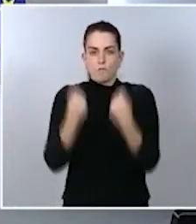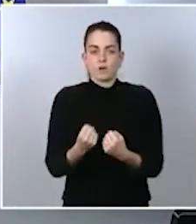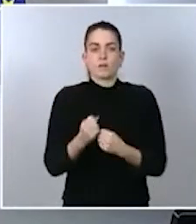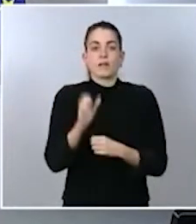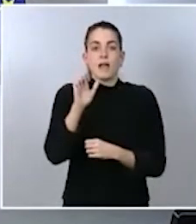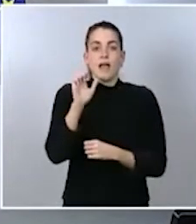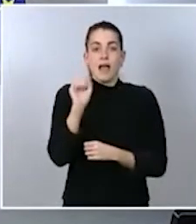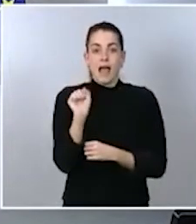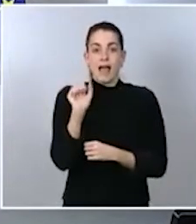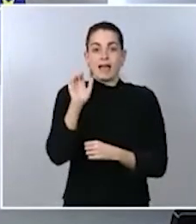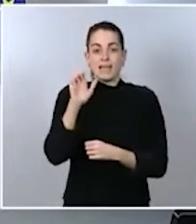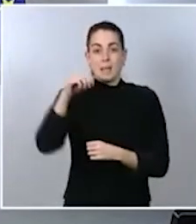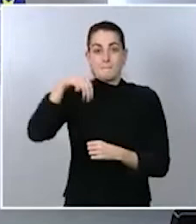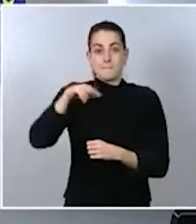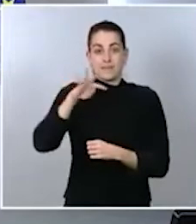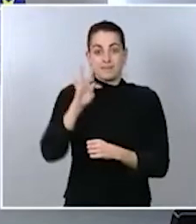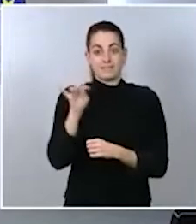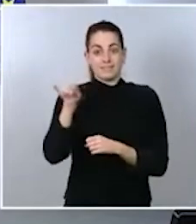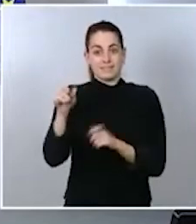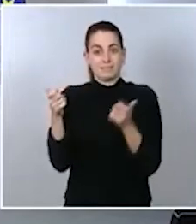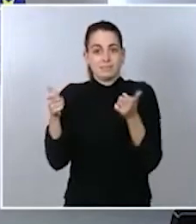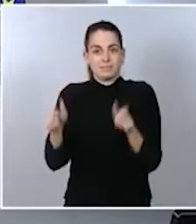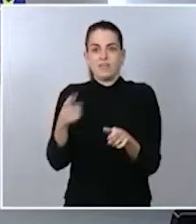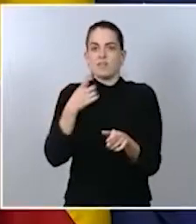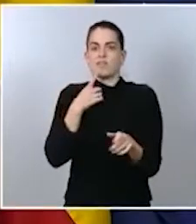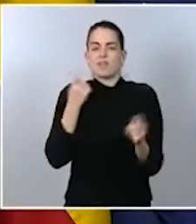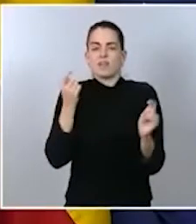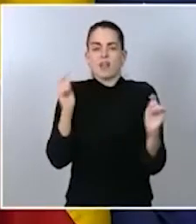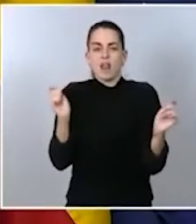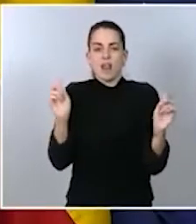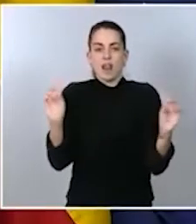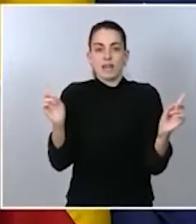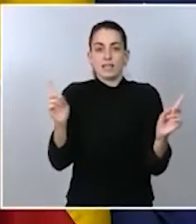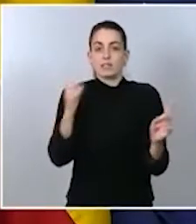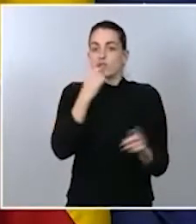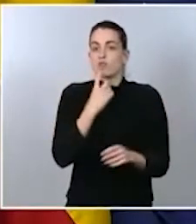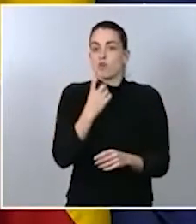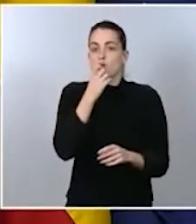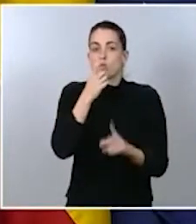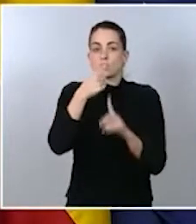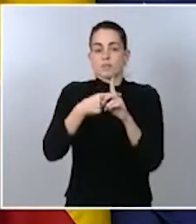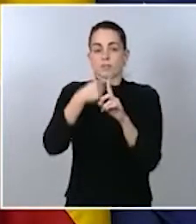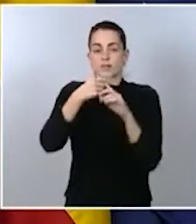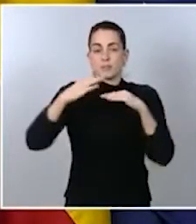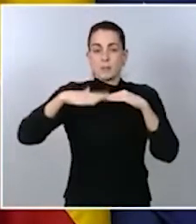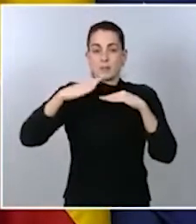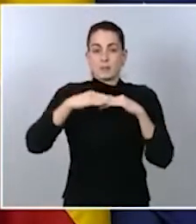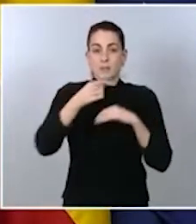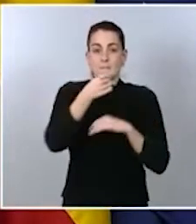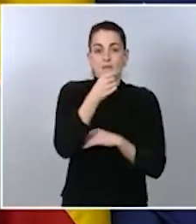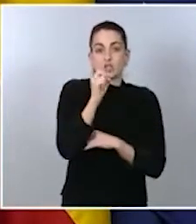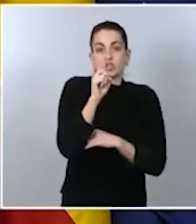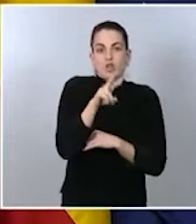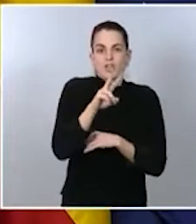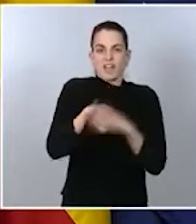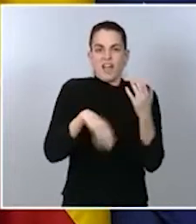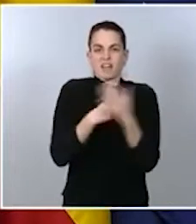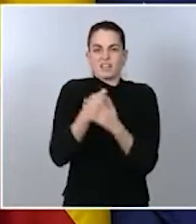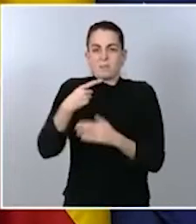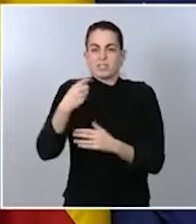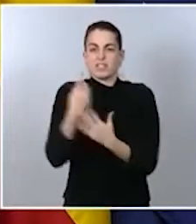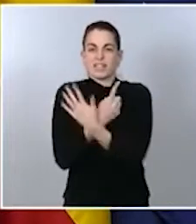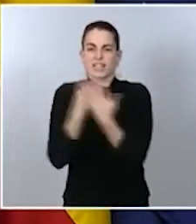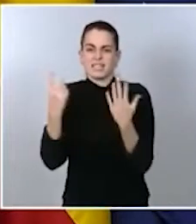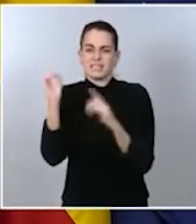mantiene la alerta roja por temperaturas mínimas de entre menos 12 y menos 16 grados